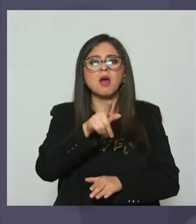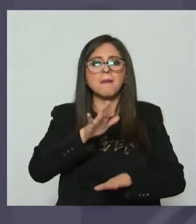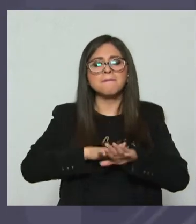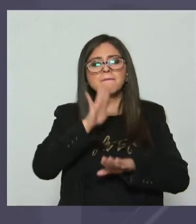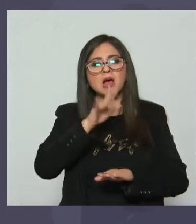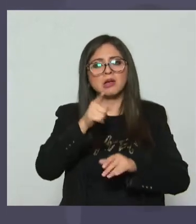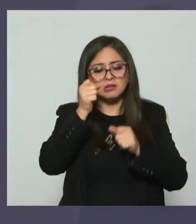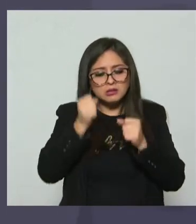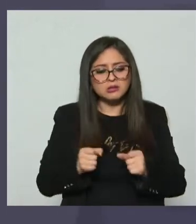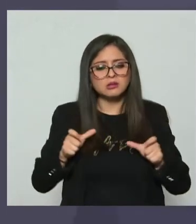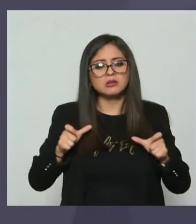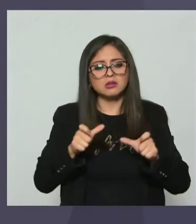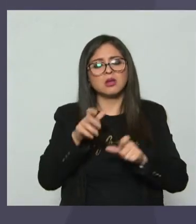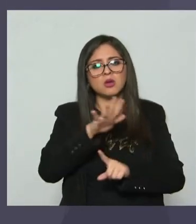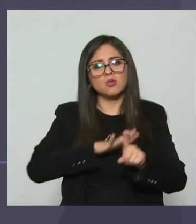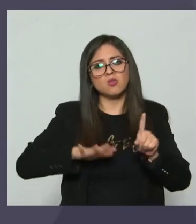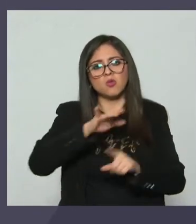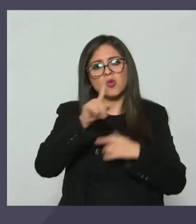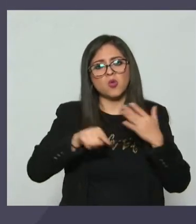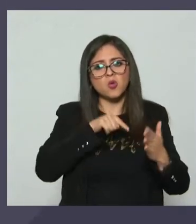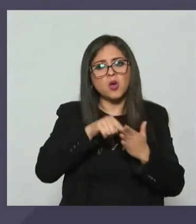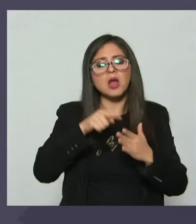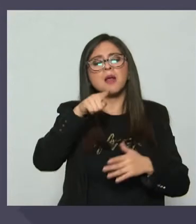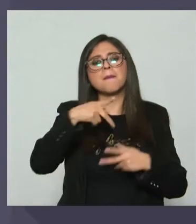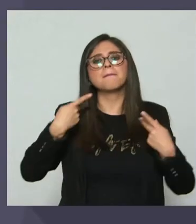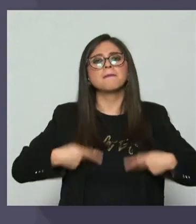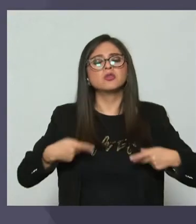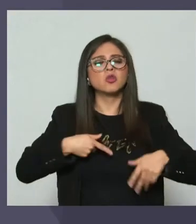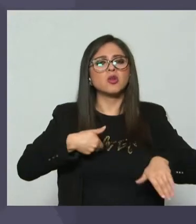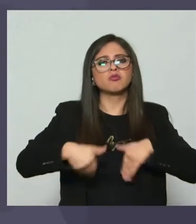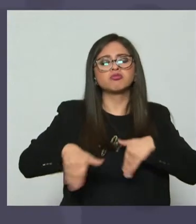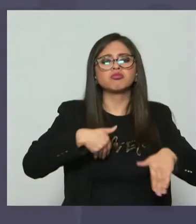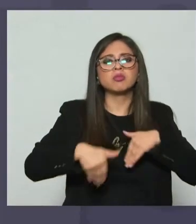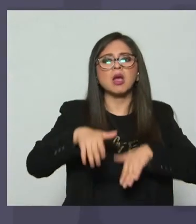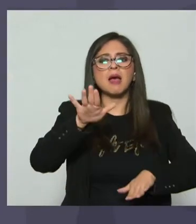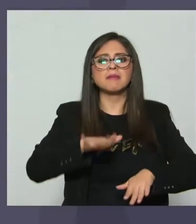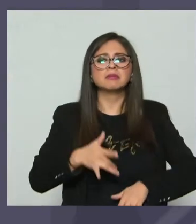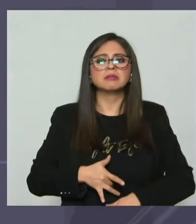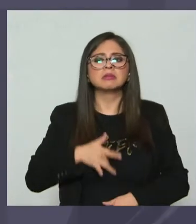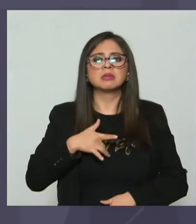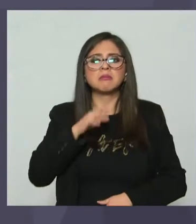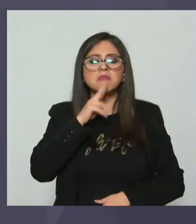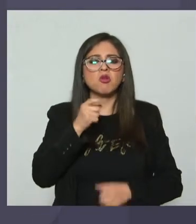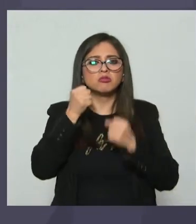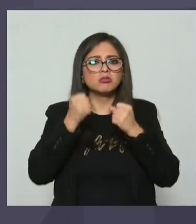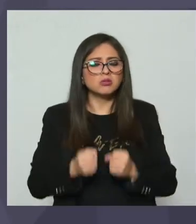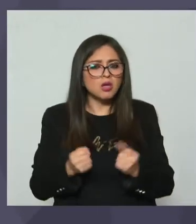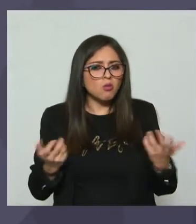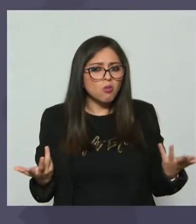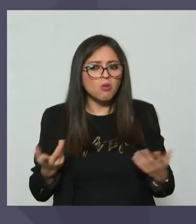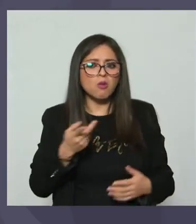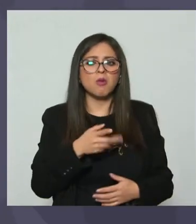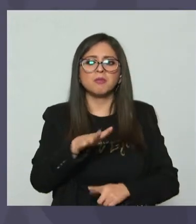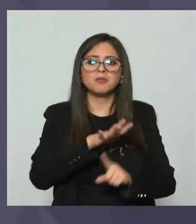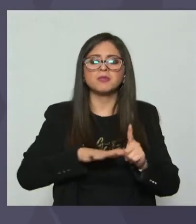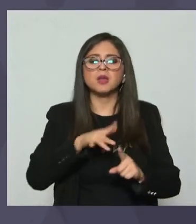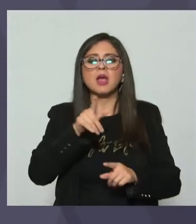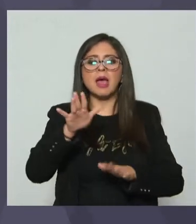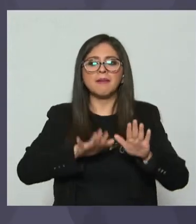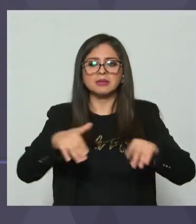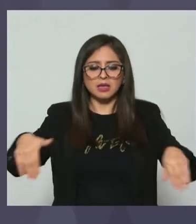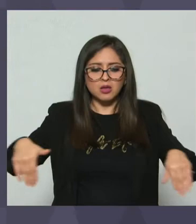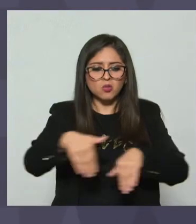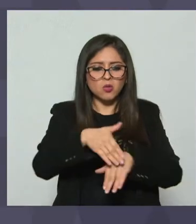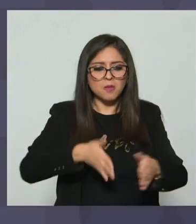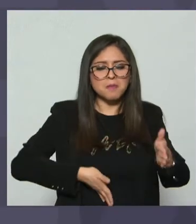mayor seguridad a la zona, va a tener mucho mayor flujo peatonal, lo cual va a traer una sensación de seguridad más grande, los cruces